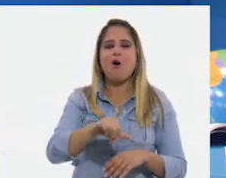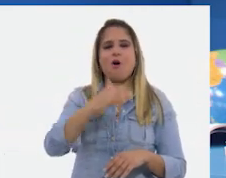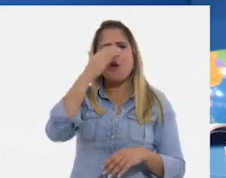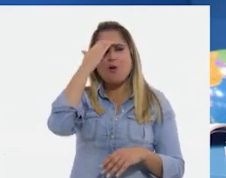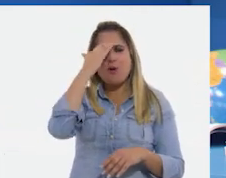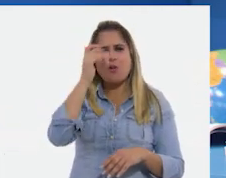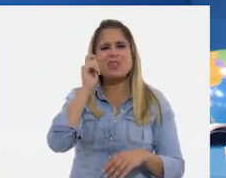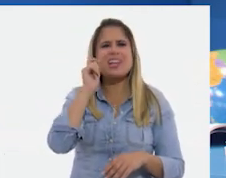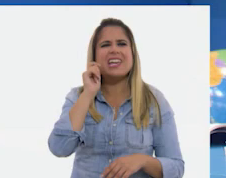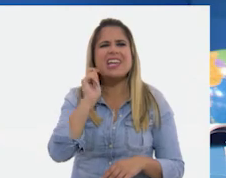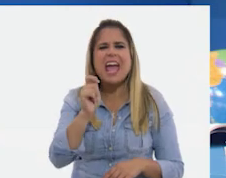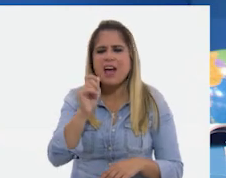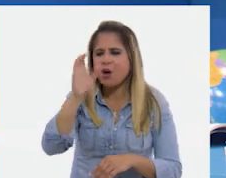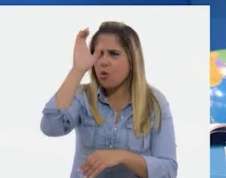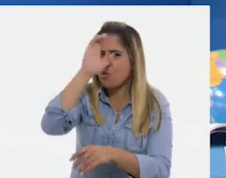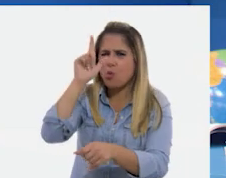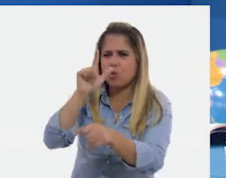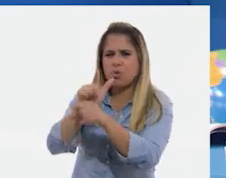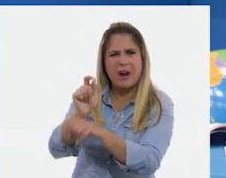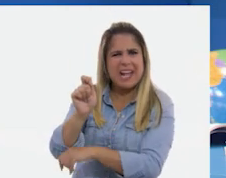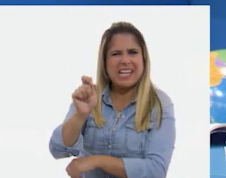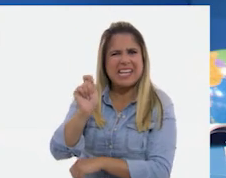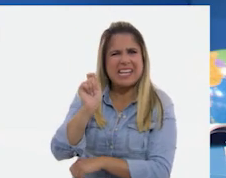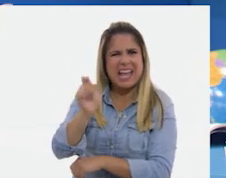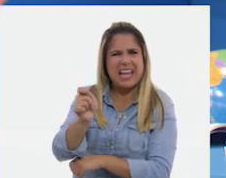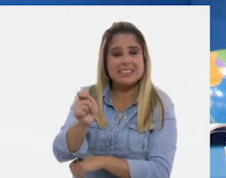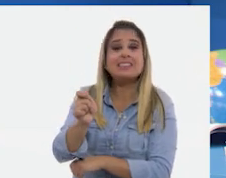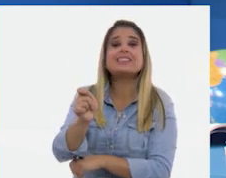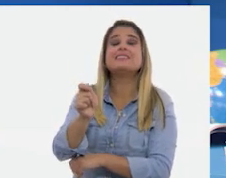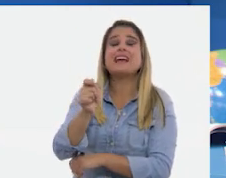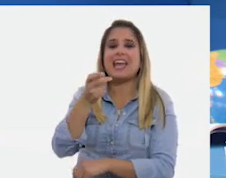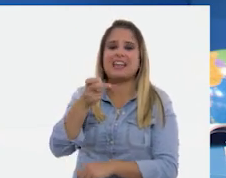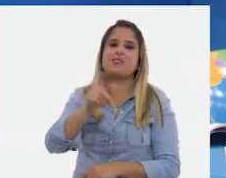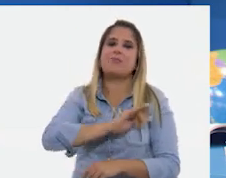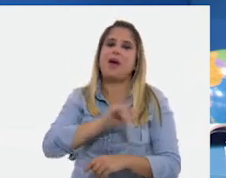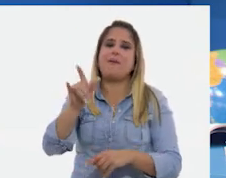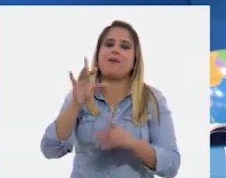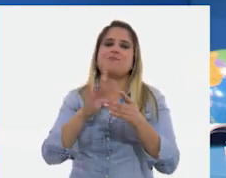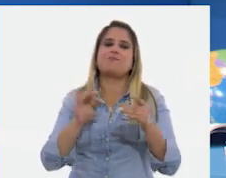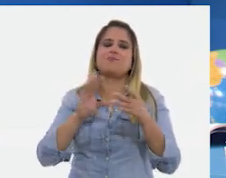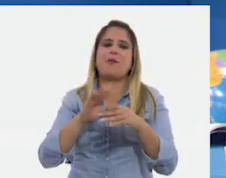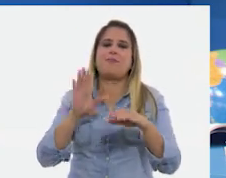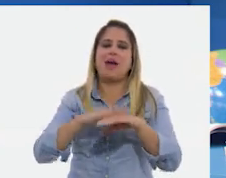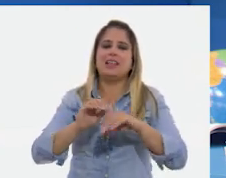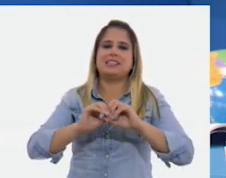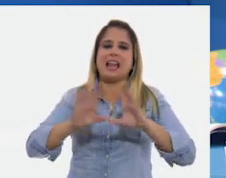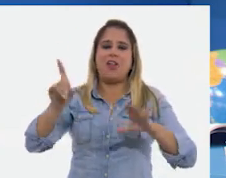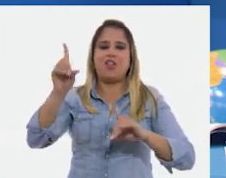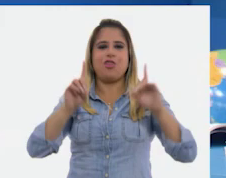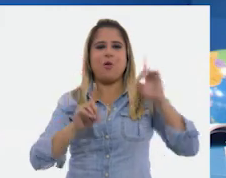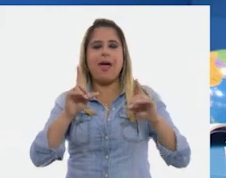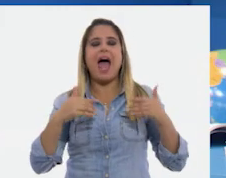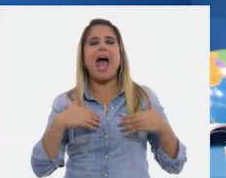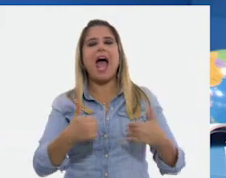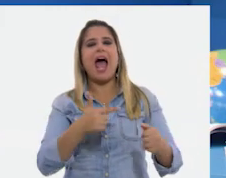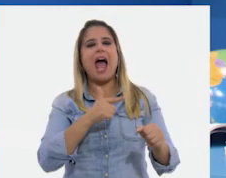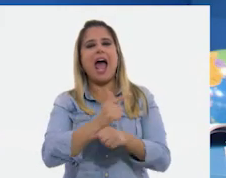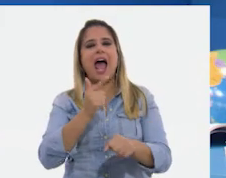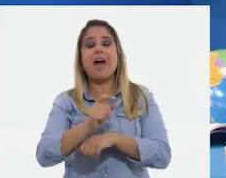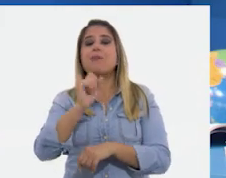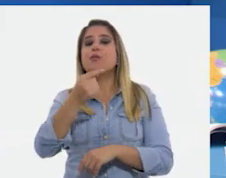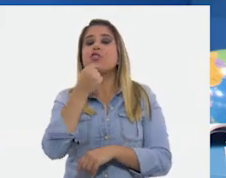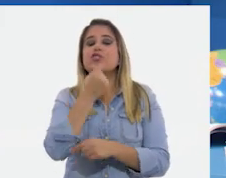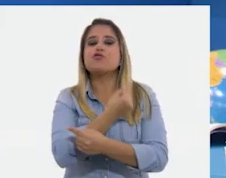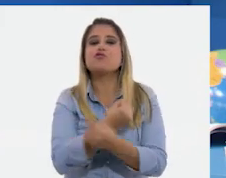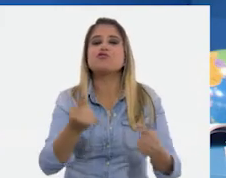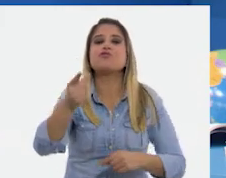qué es cultura. Y así despejamos tus dudas al respecto y también las de los niños y niñas que nos acompañan desde